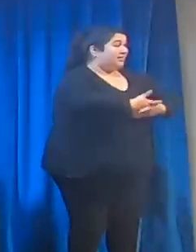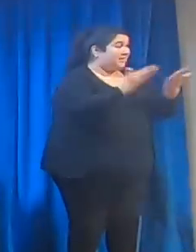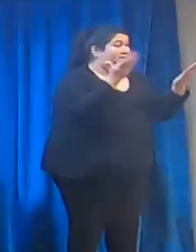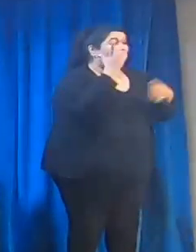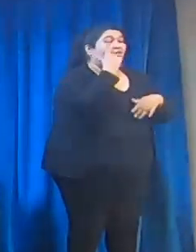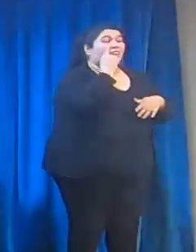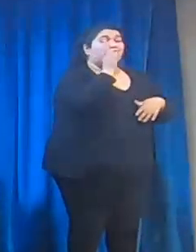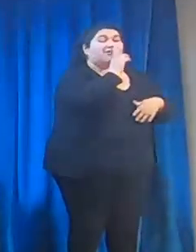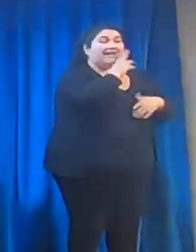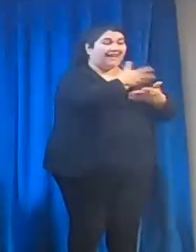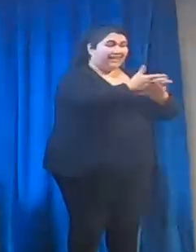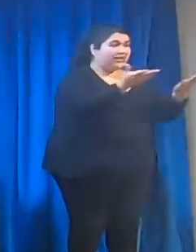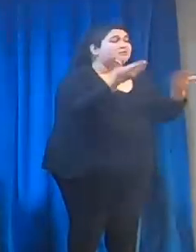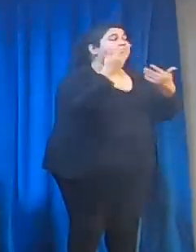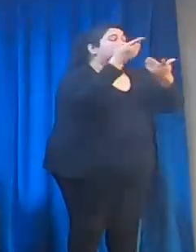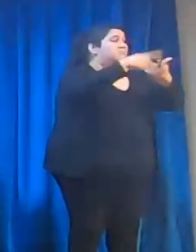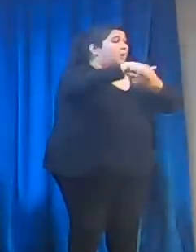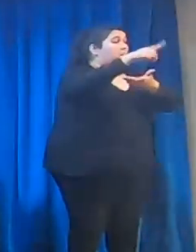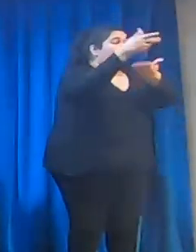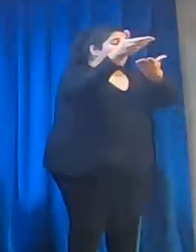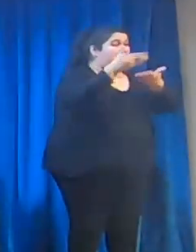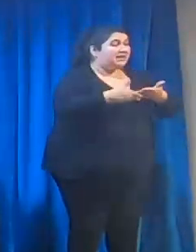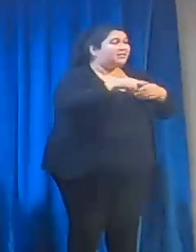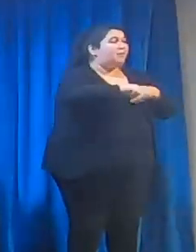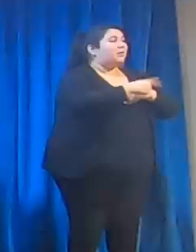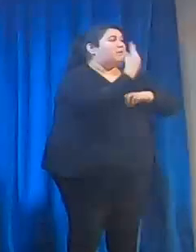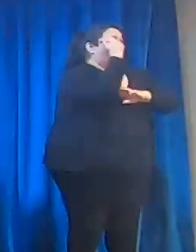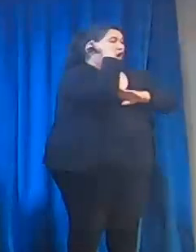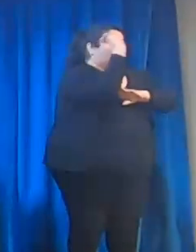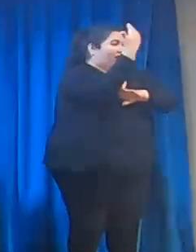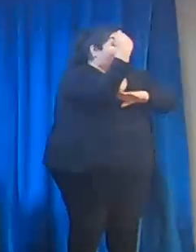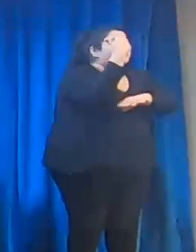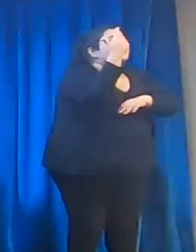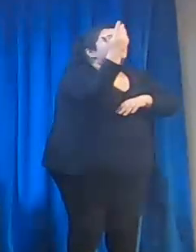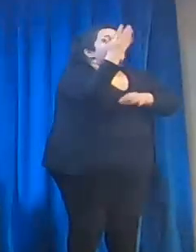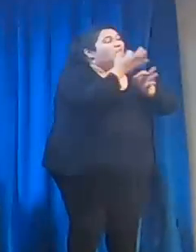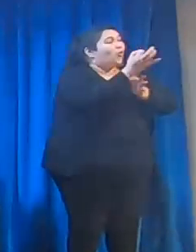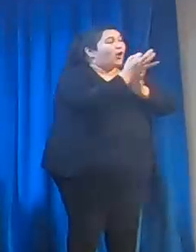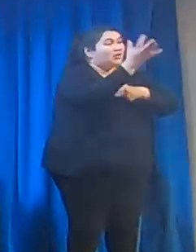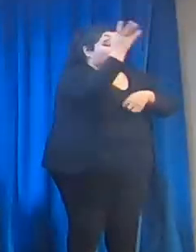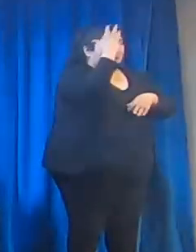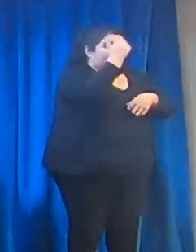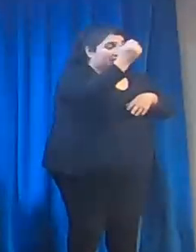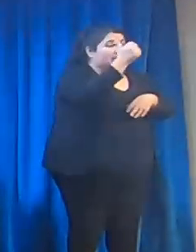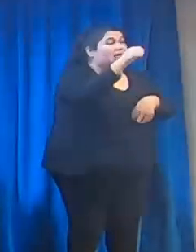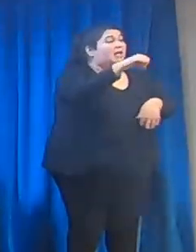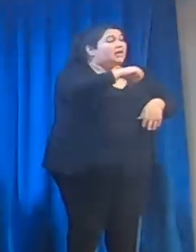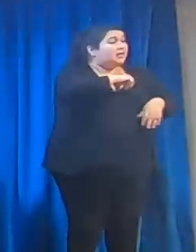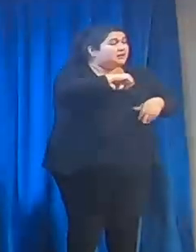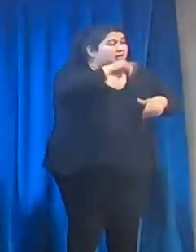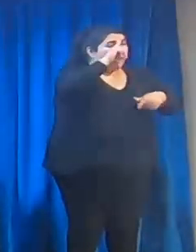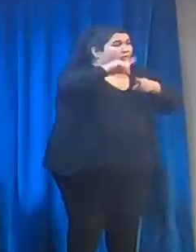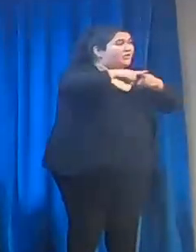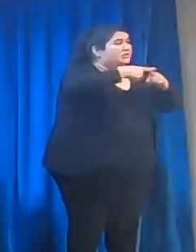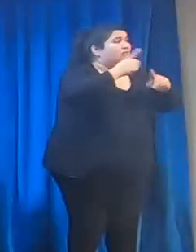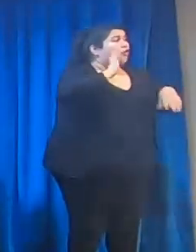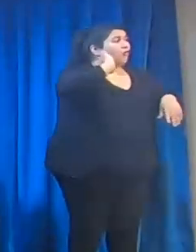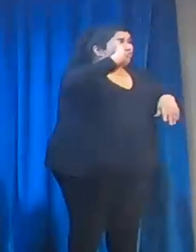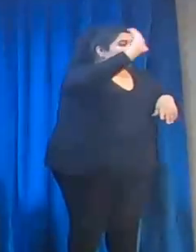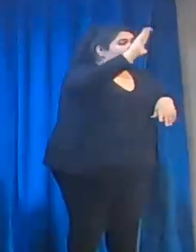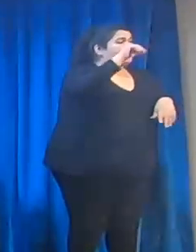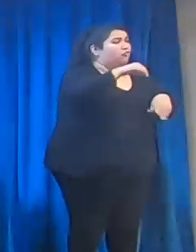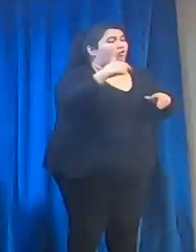y a todas. Les damos la bienvenida al primer Congreso de Educación de San Martín, Identidad, Desafíos y